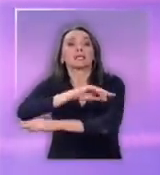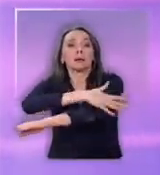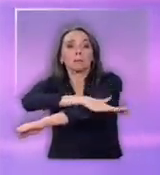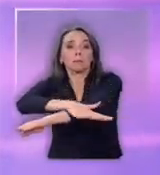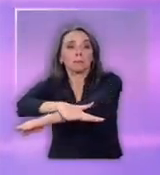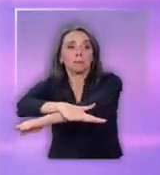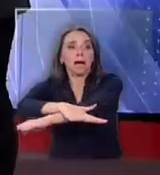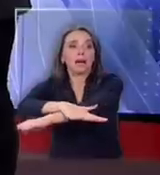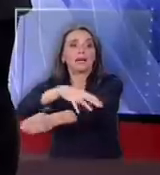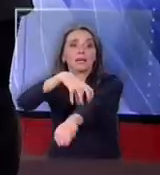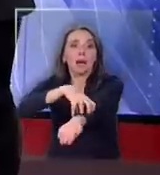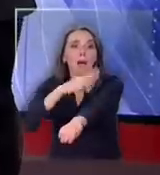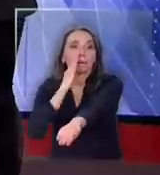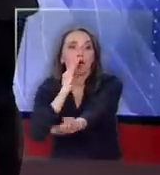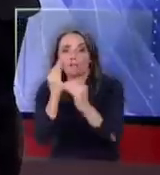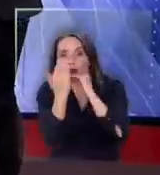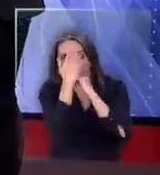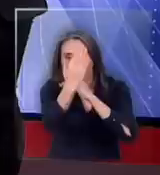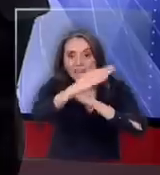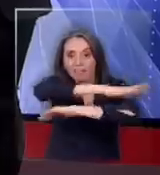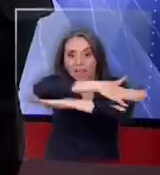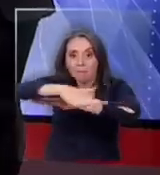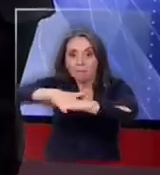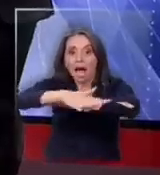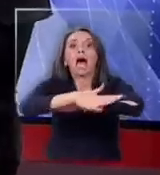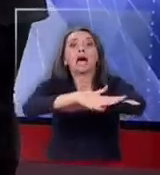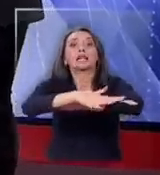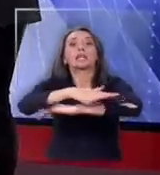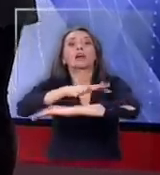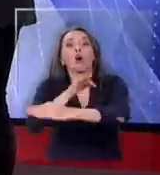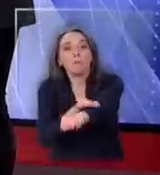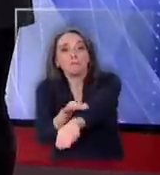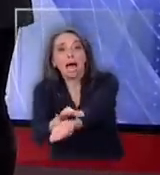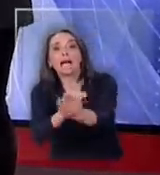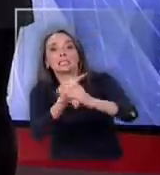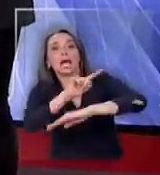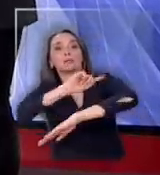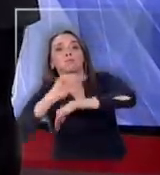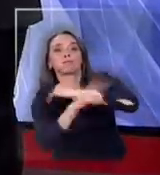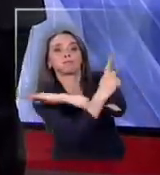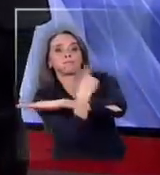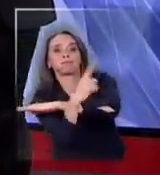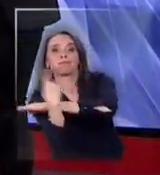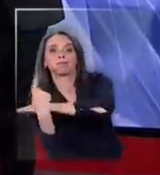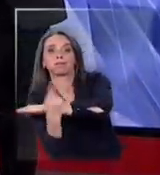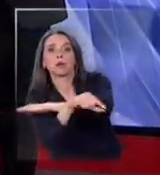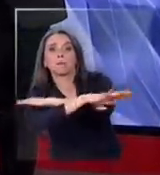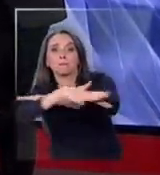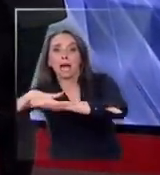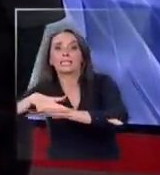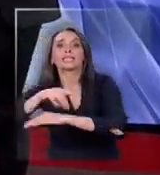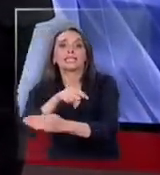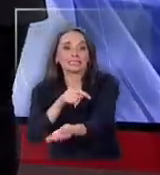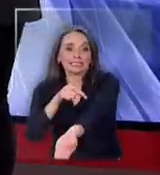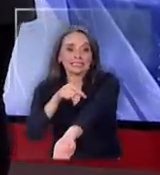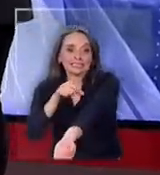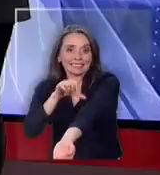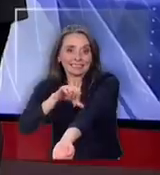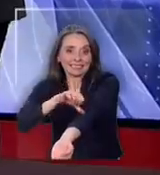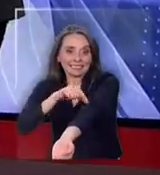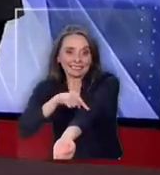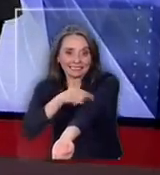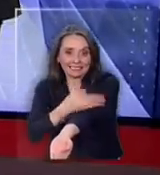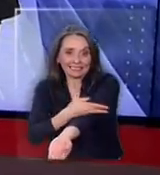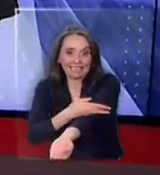las costas de la región del Biobío y también un poquito más hacia el sur. Así que se podría decir que efectivamente la zona centro-sur de nuestro país, dentro de todo, es